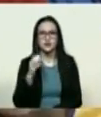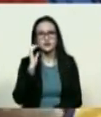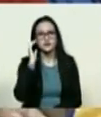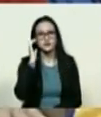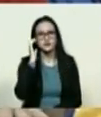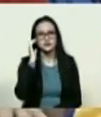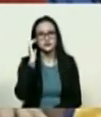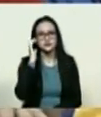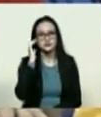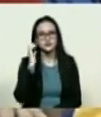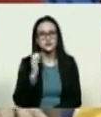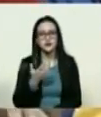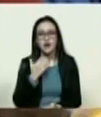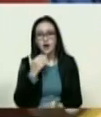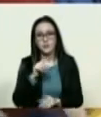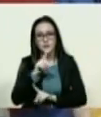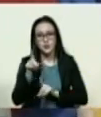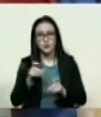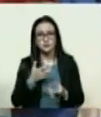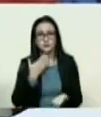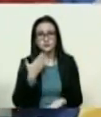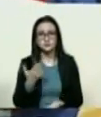organización. Si hay alguna pregunta, por favor.